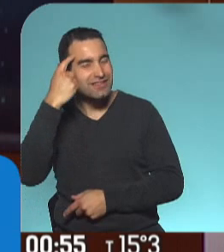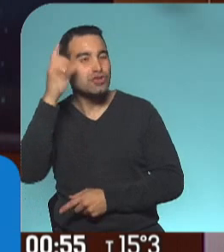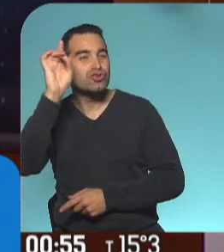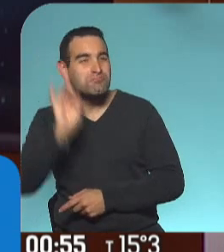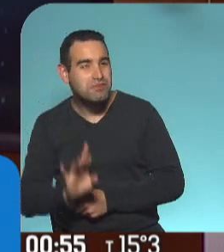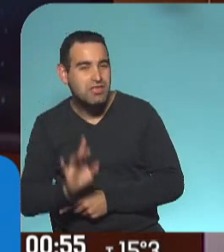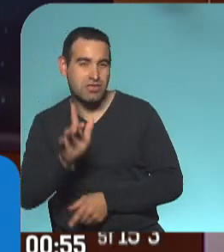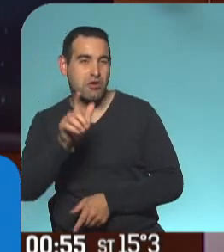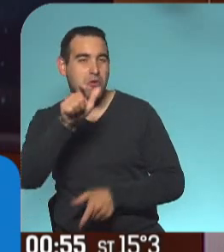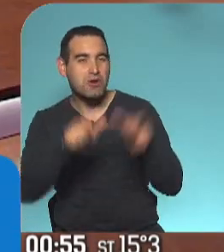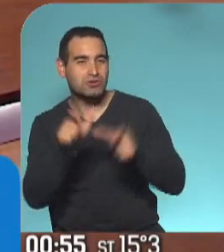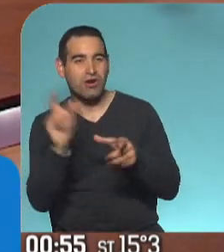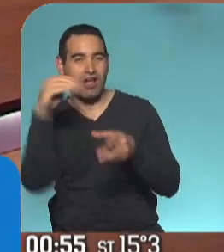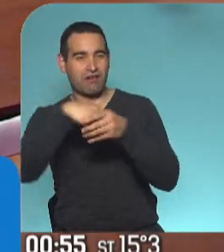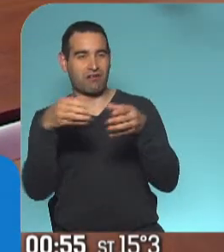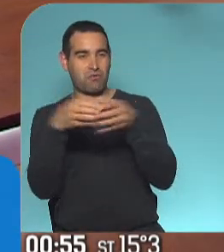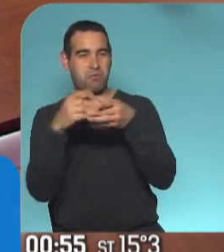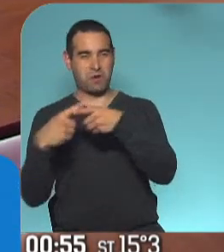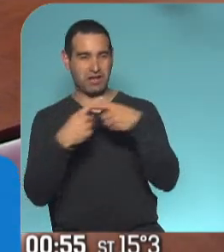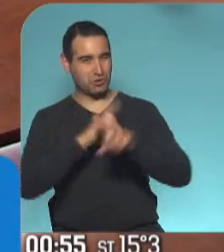adentro del plenario